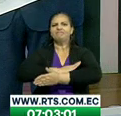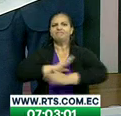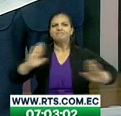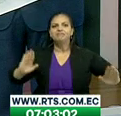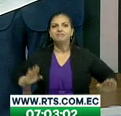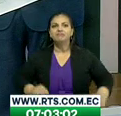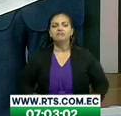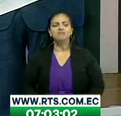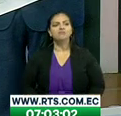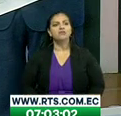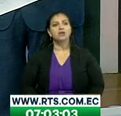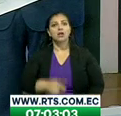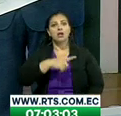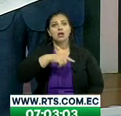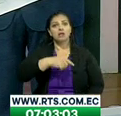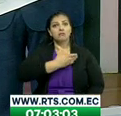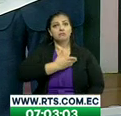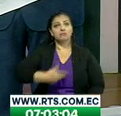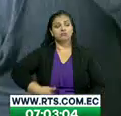ejército propio